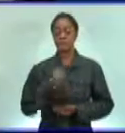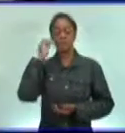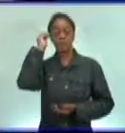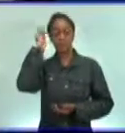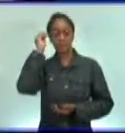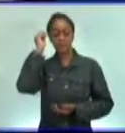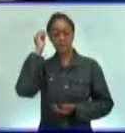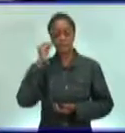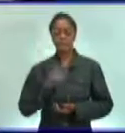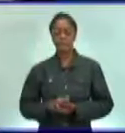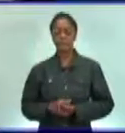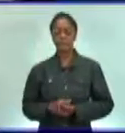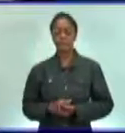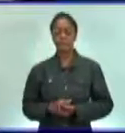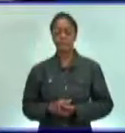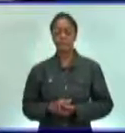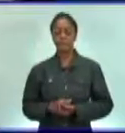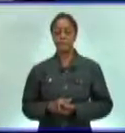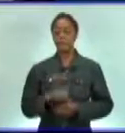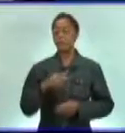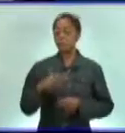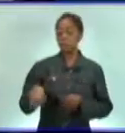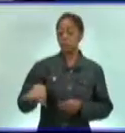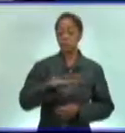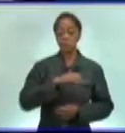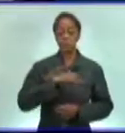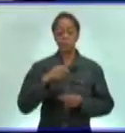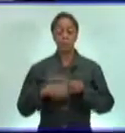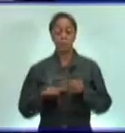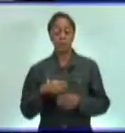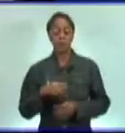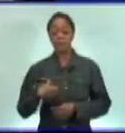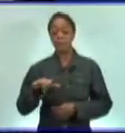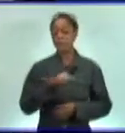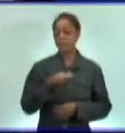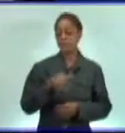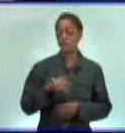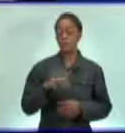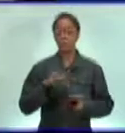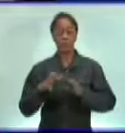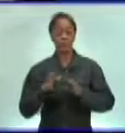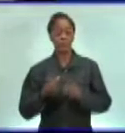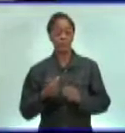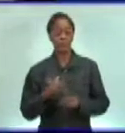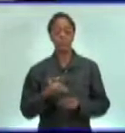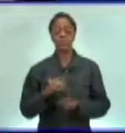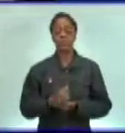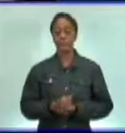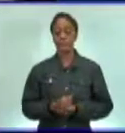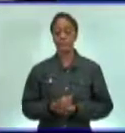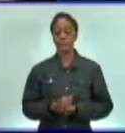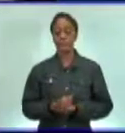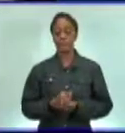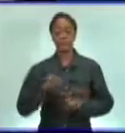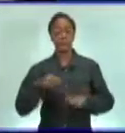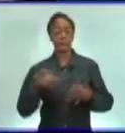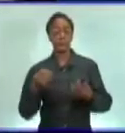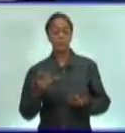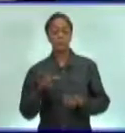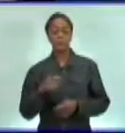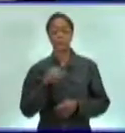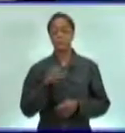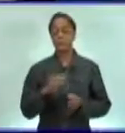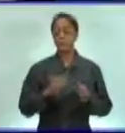Reflexionemos. ¿Realizan todos los seres vivos las mismas funciones vitales? ¿Cuáles son